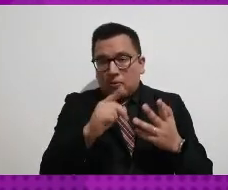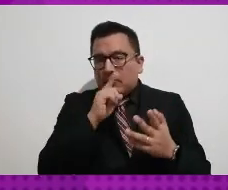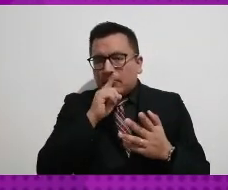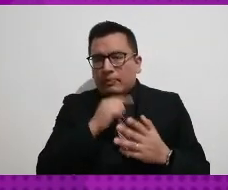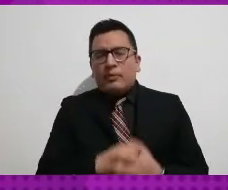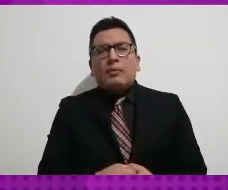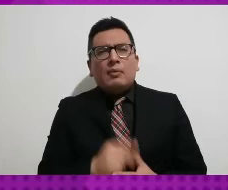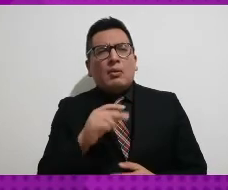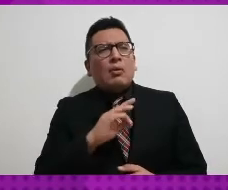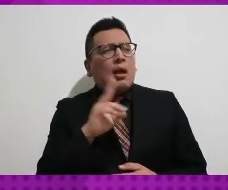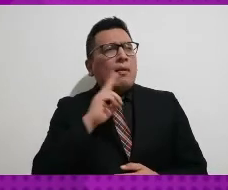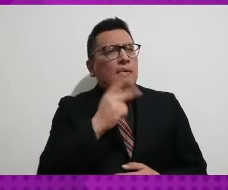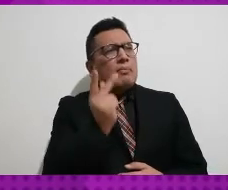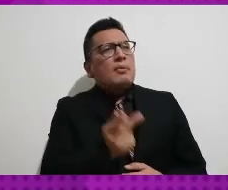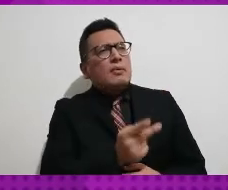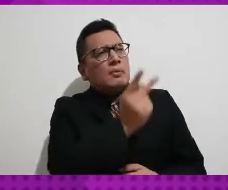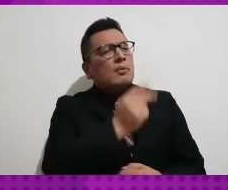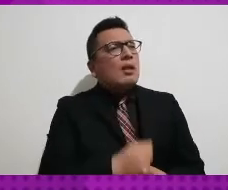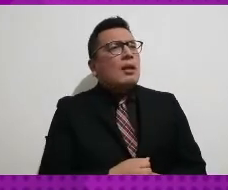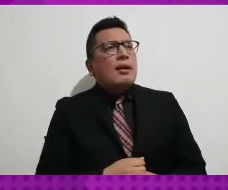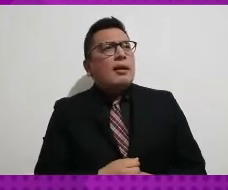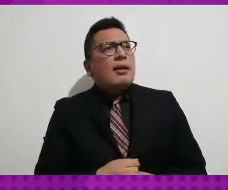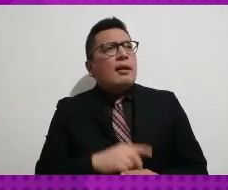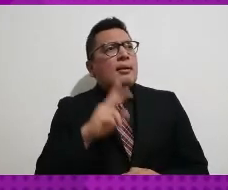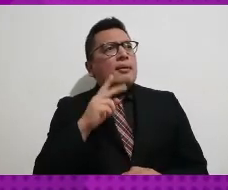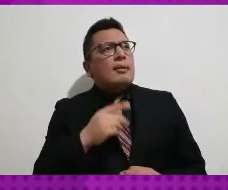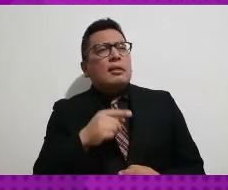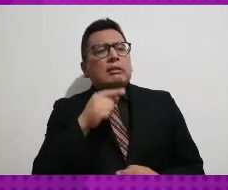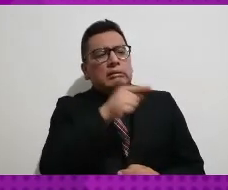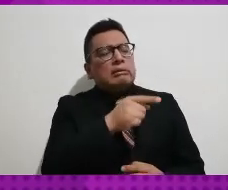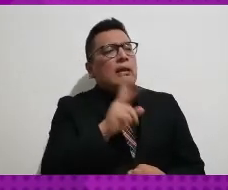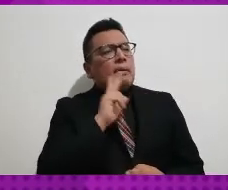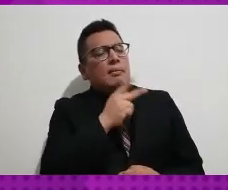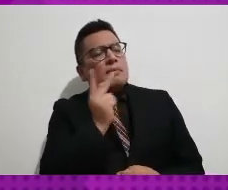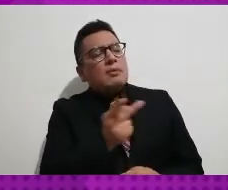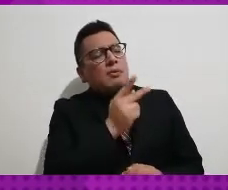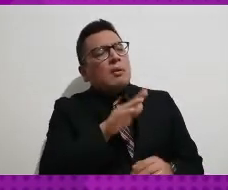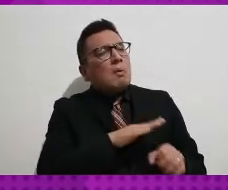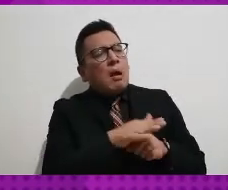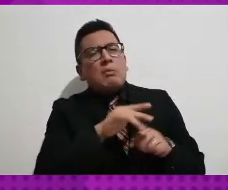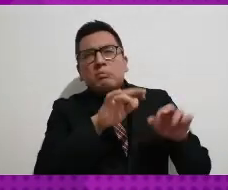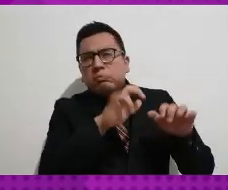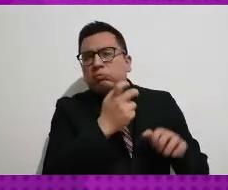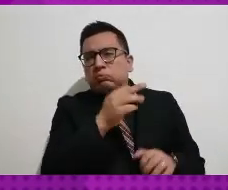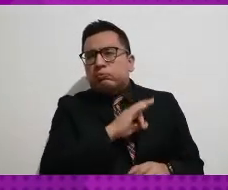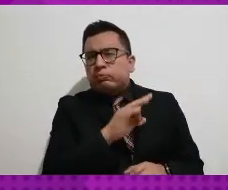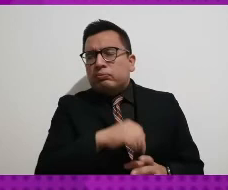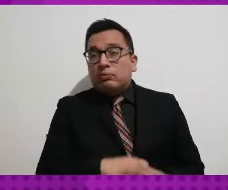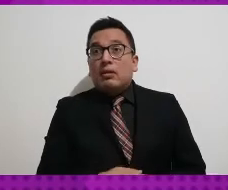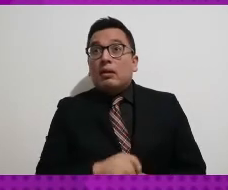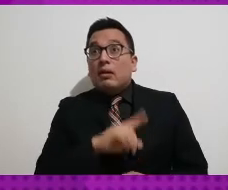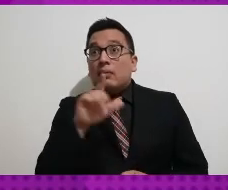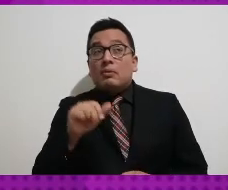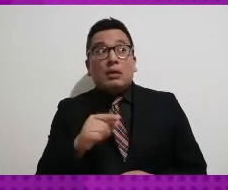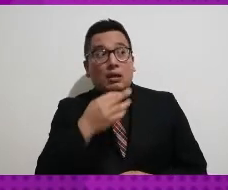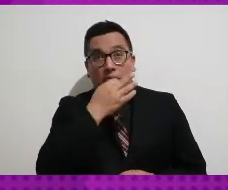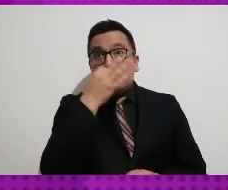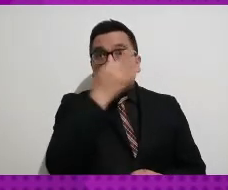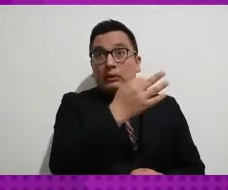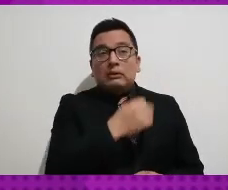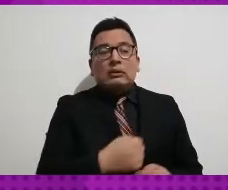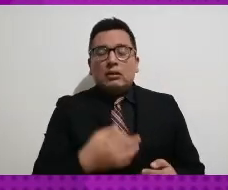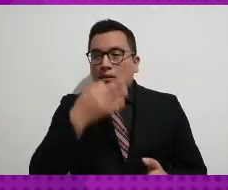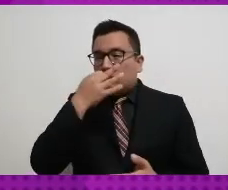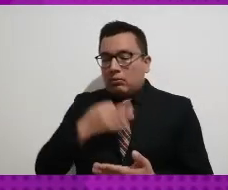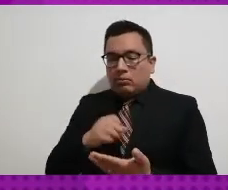a qué sujeto obligado le pregunta, qué le pregunta y cómo o qué es lo que necesita como acceso. Después, el sujeto obligado recibe